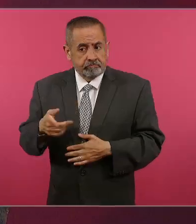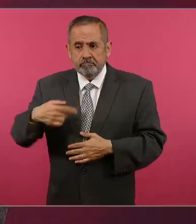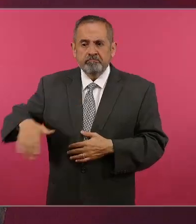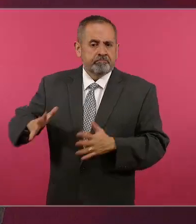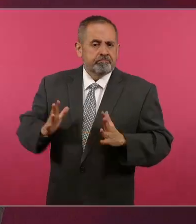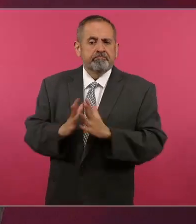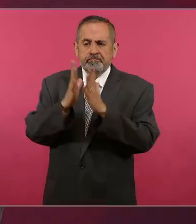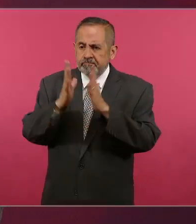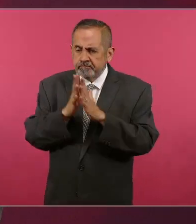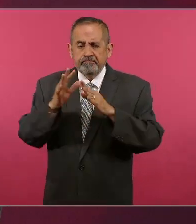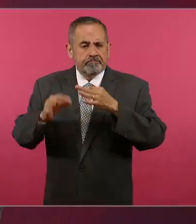participar de manera